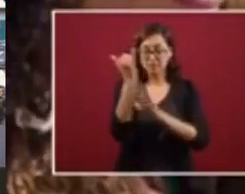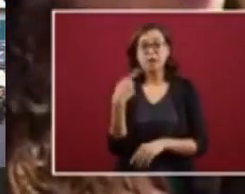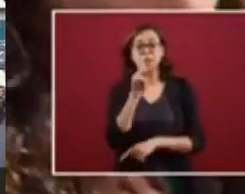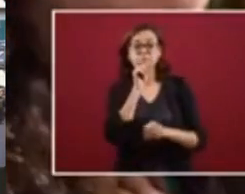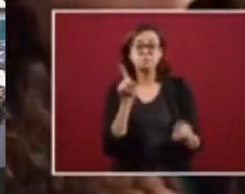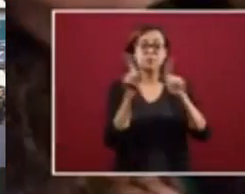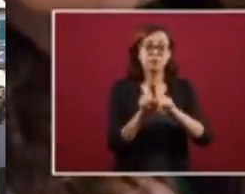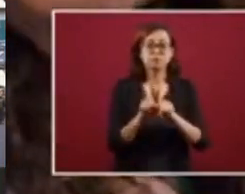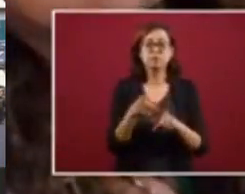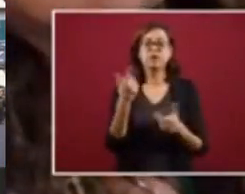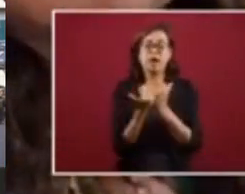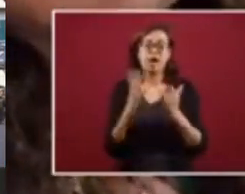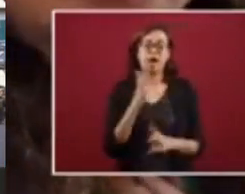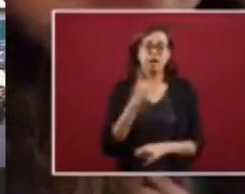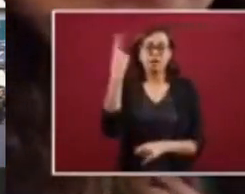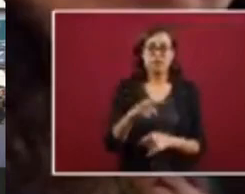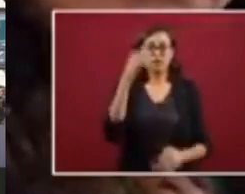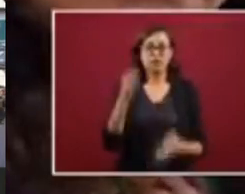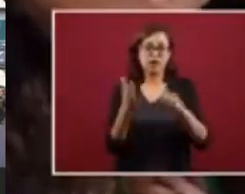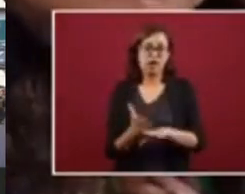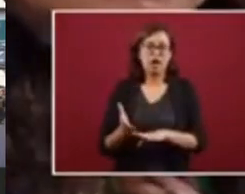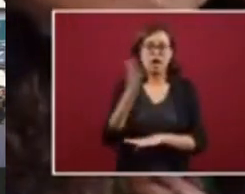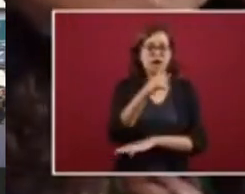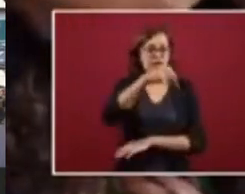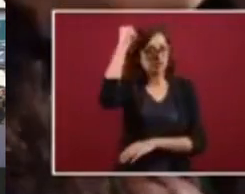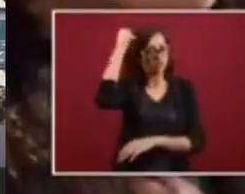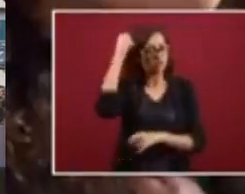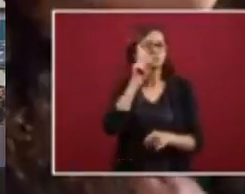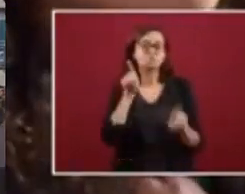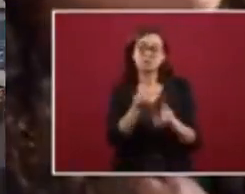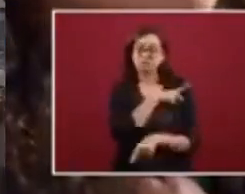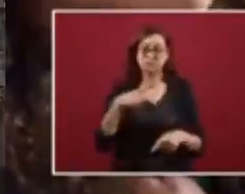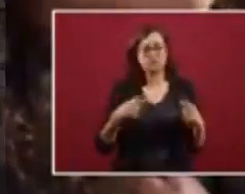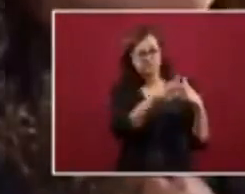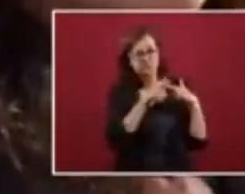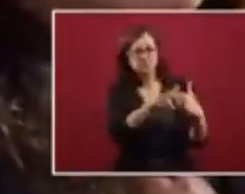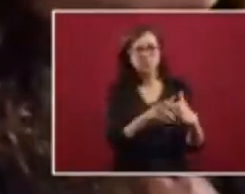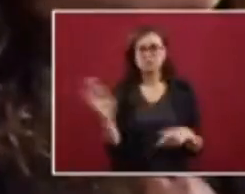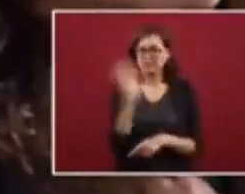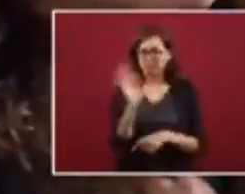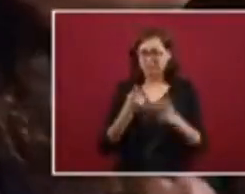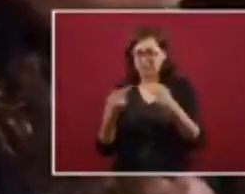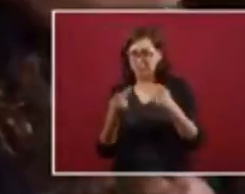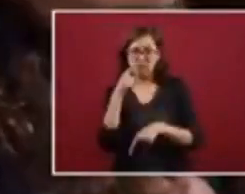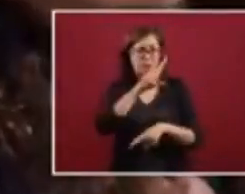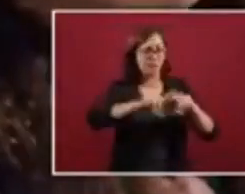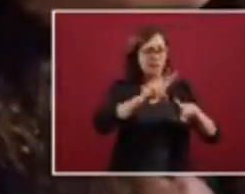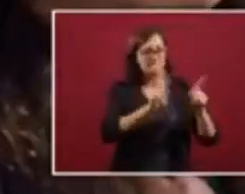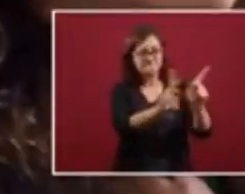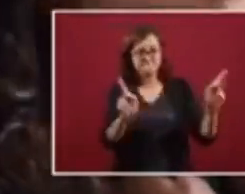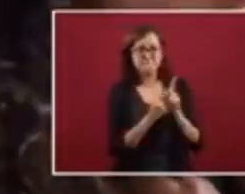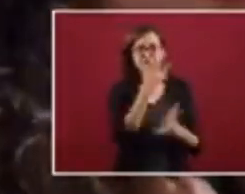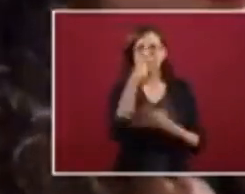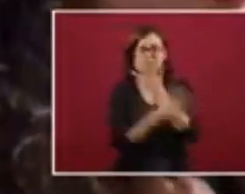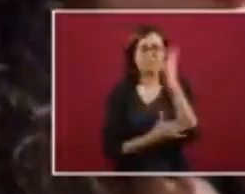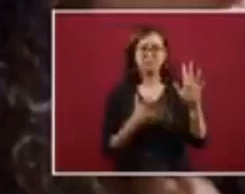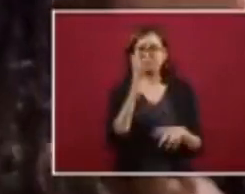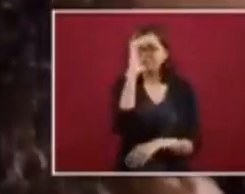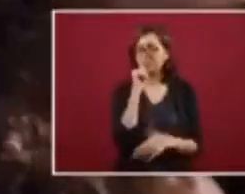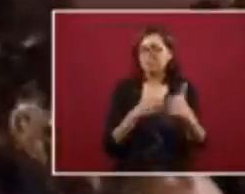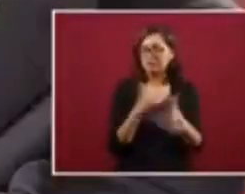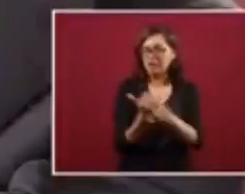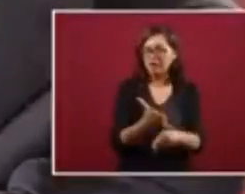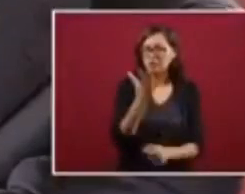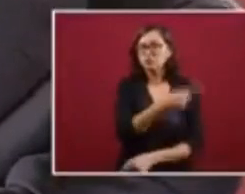apunta a que habrá una instrucción judicial para preservar las obras que ya se realizaron en Texcoco y eso tal vez podría interferir con su plan de hacer un parque ecológico en esa región. ¿Cómo actuarían en este